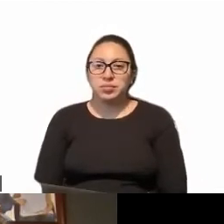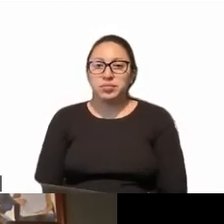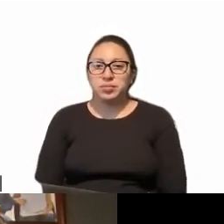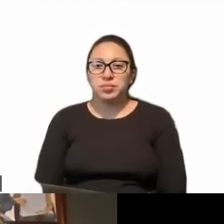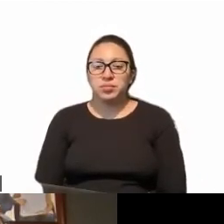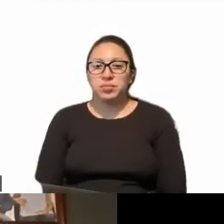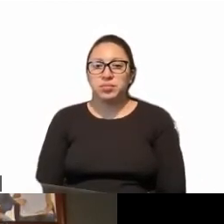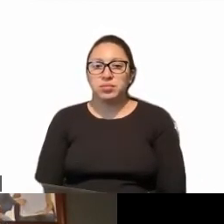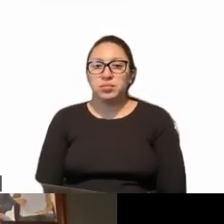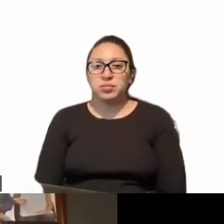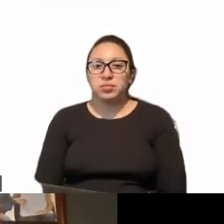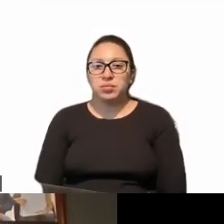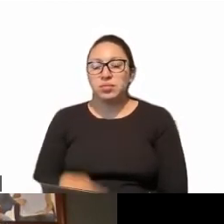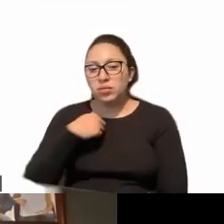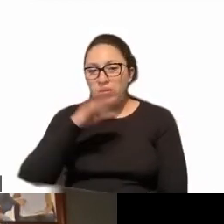Sí, yo, diputada.